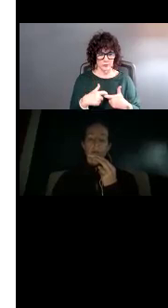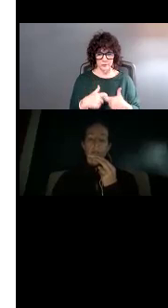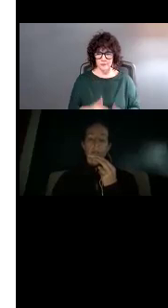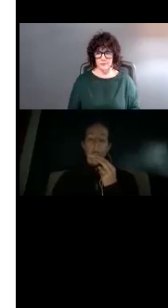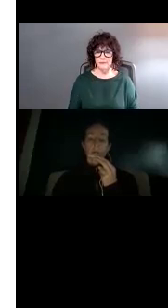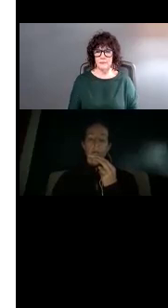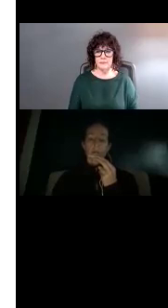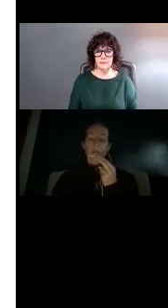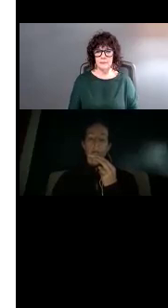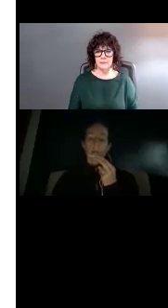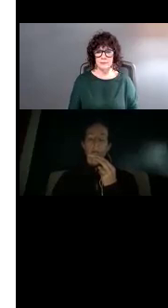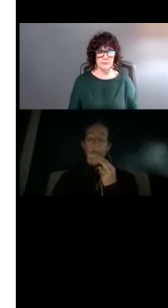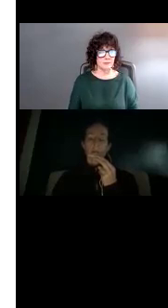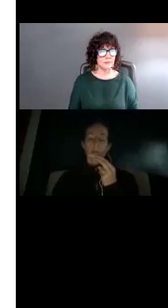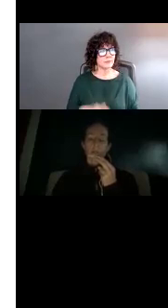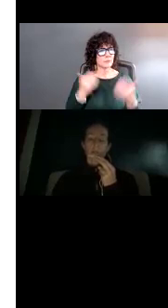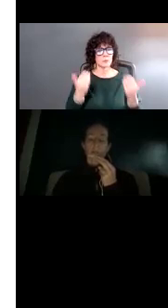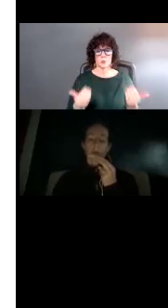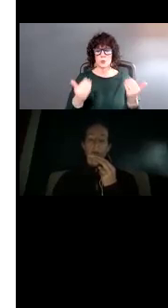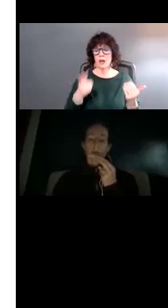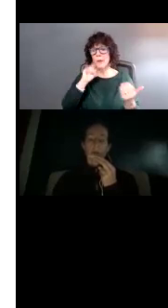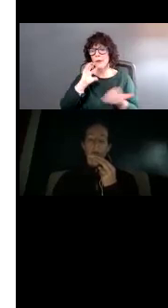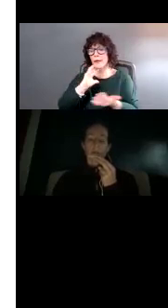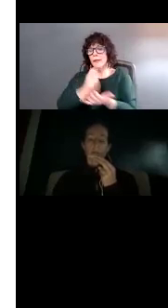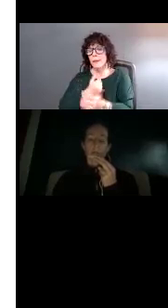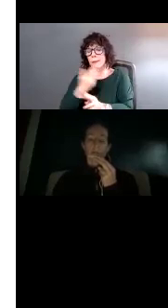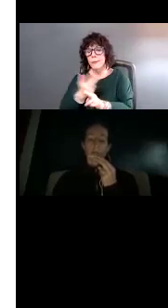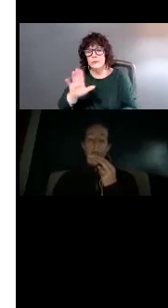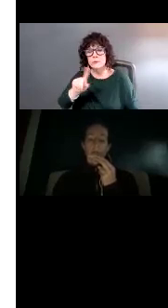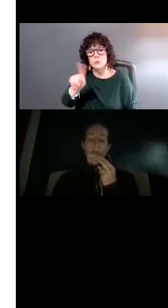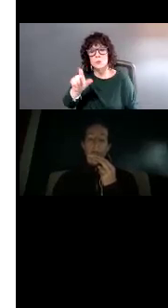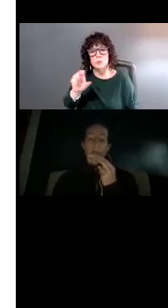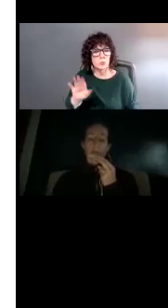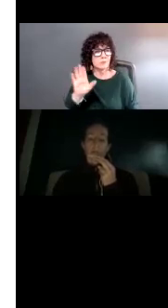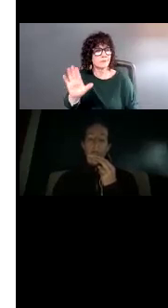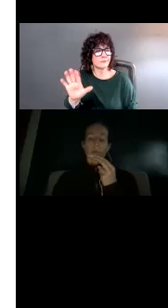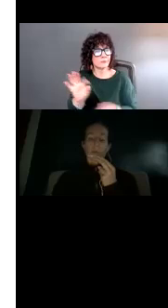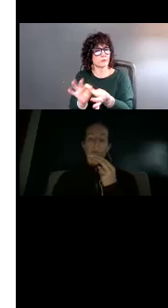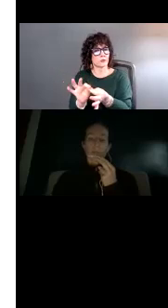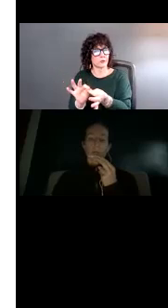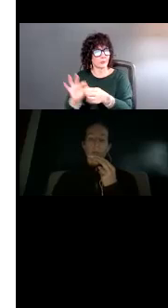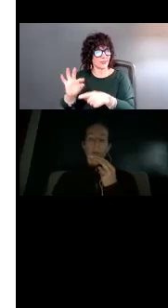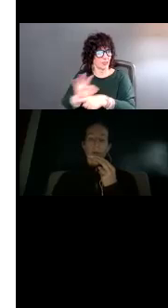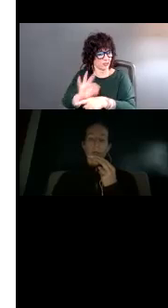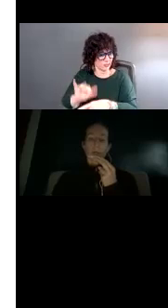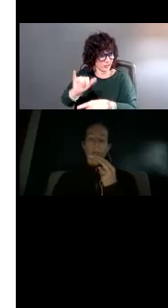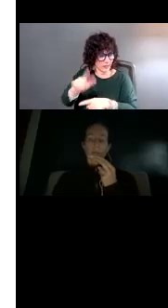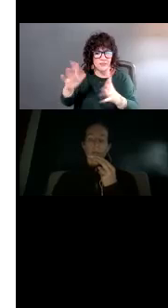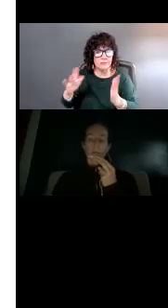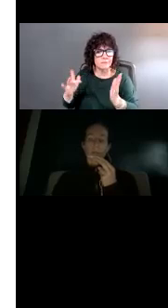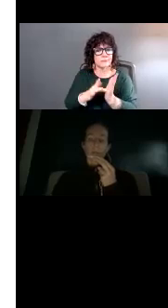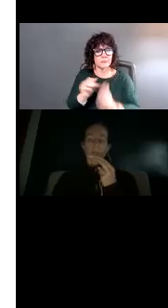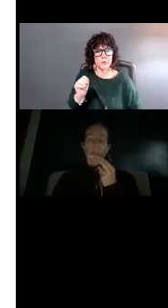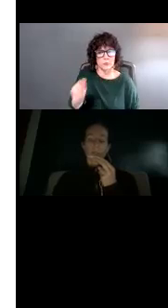So today we're using the Zoom interpreting feature, which is already activated. If you're on a computer, you'll see a globe icon that